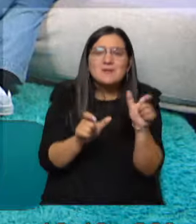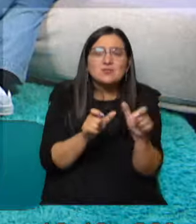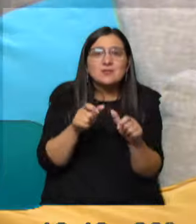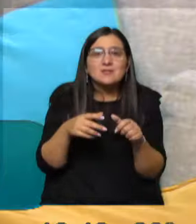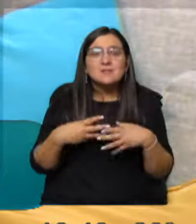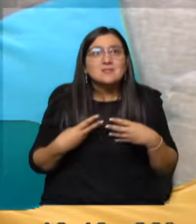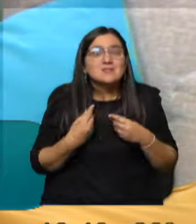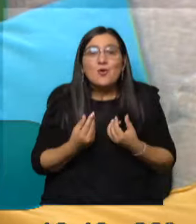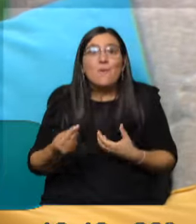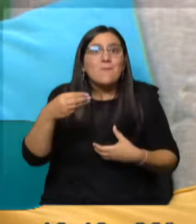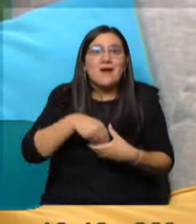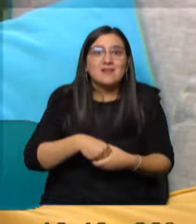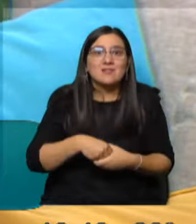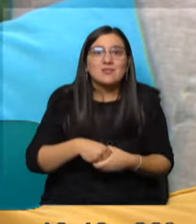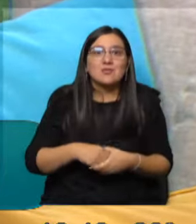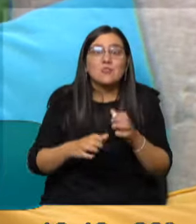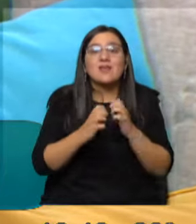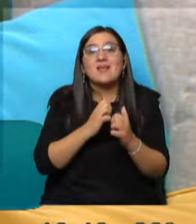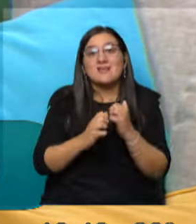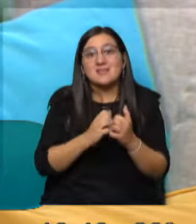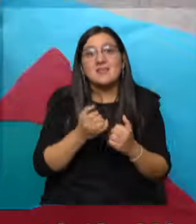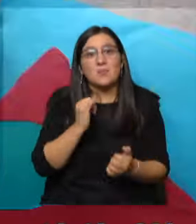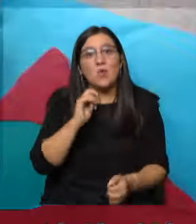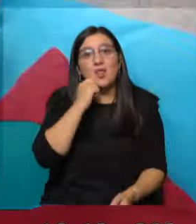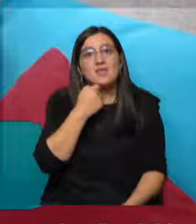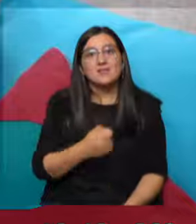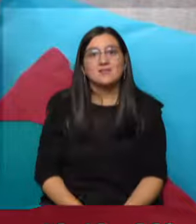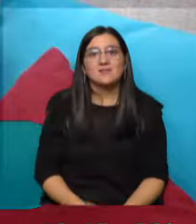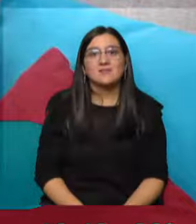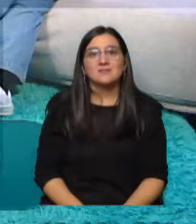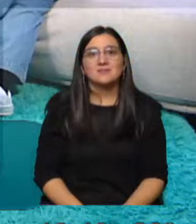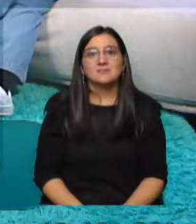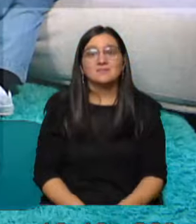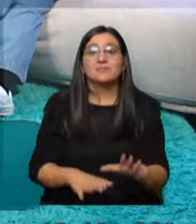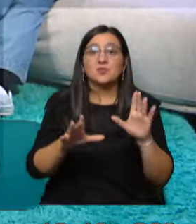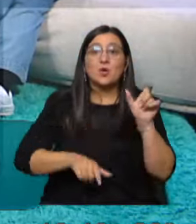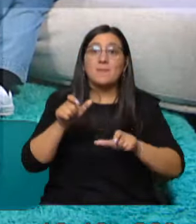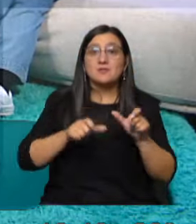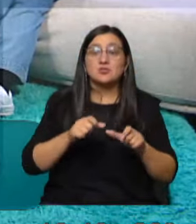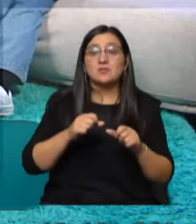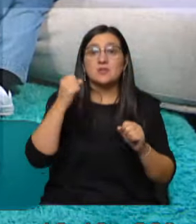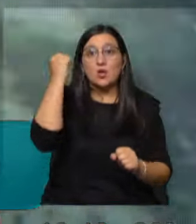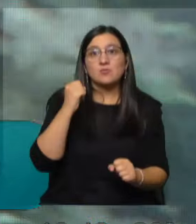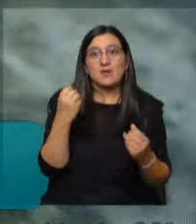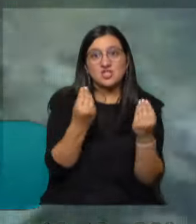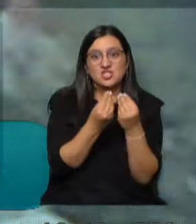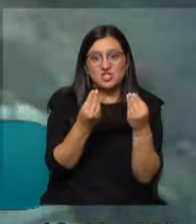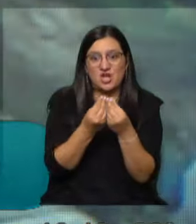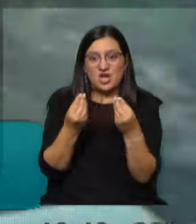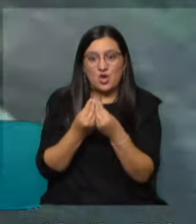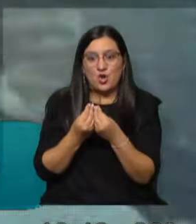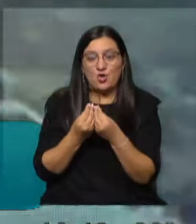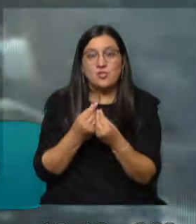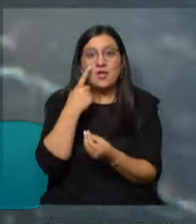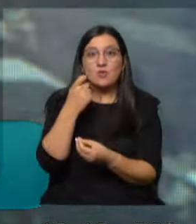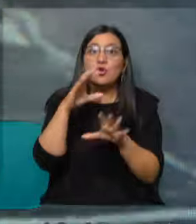se sintió parte y una energía que traspasó al lado de acá. Es muy lindo. Es que todas las personas del bondi, estaba muy lleno el ómnibus. Se notaba que todas